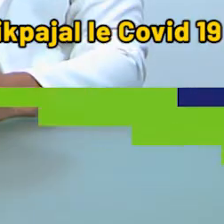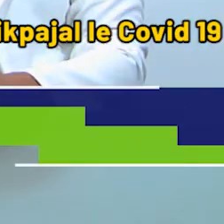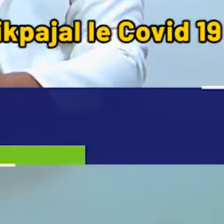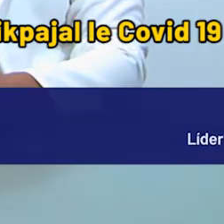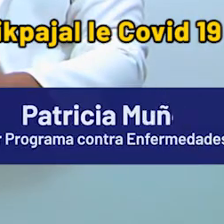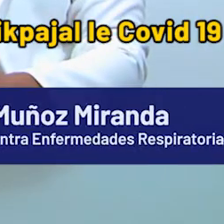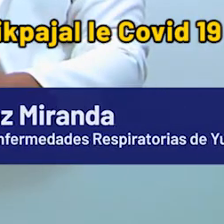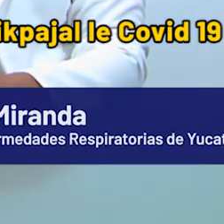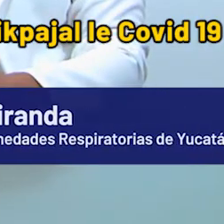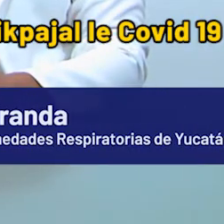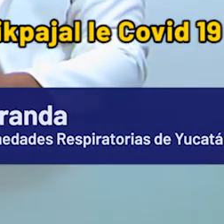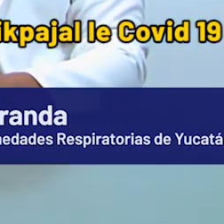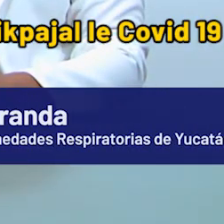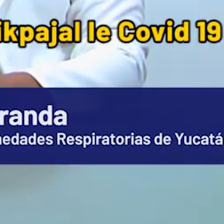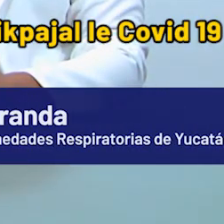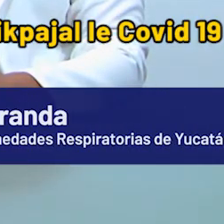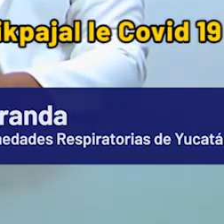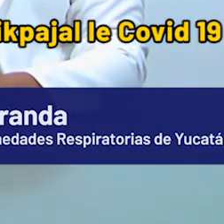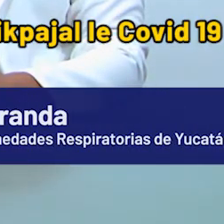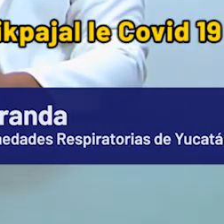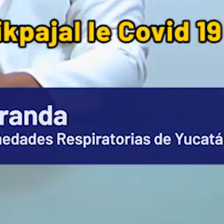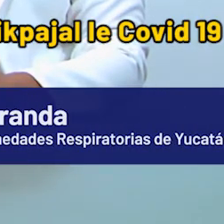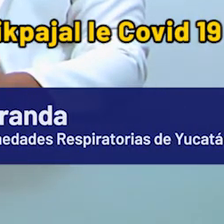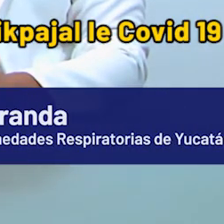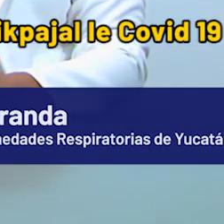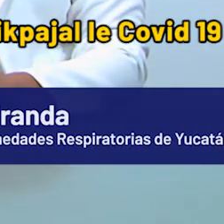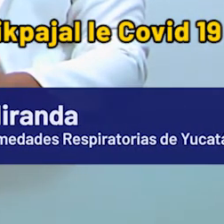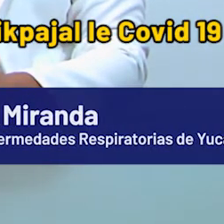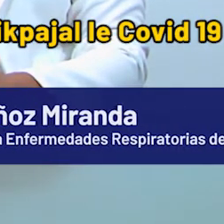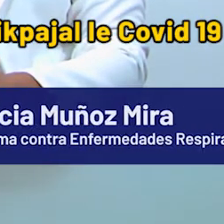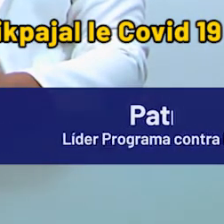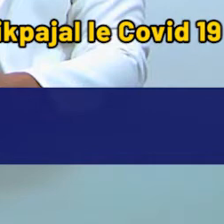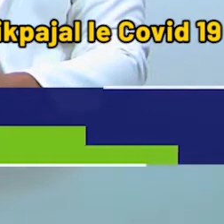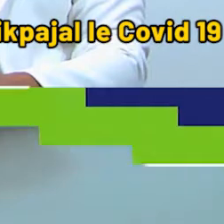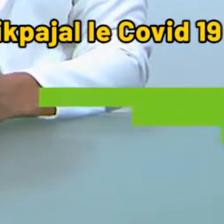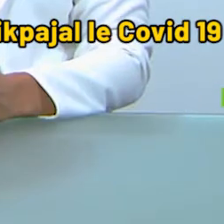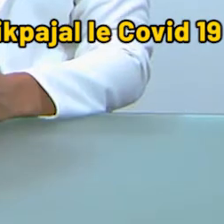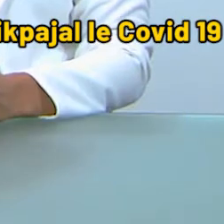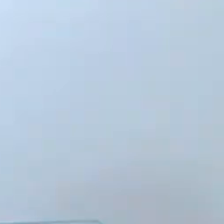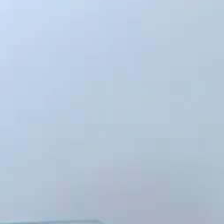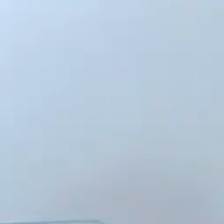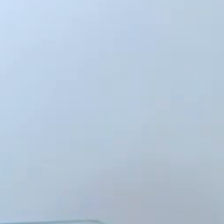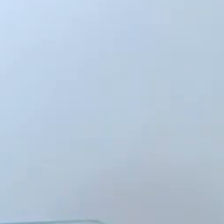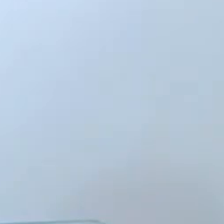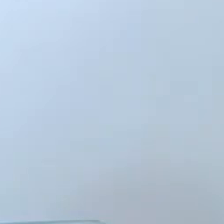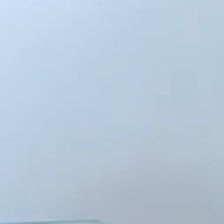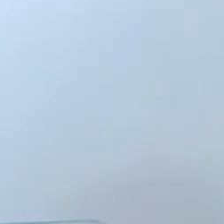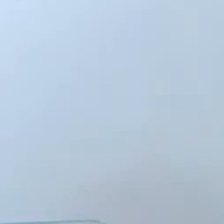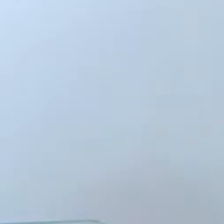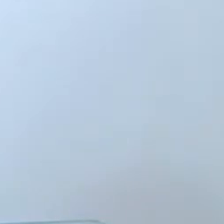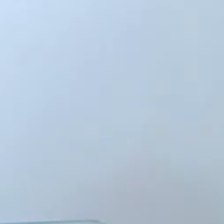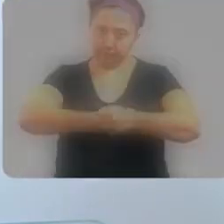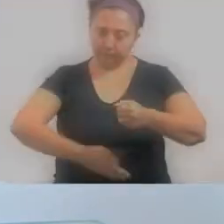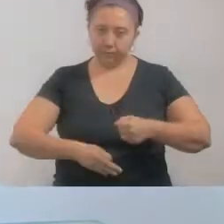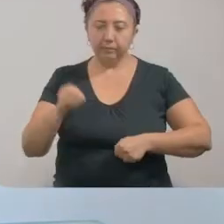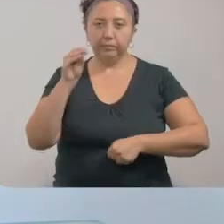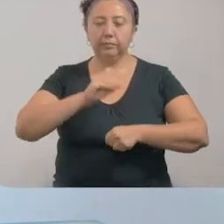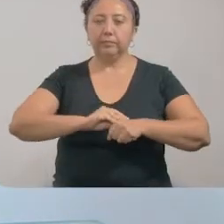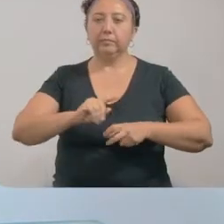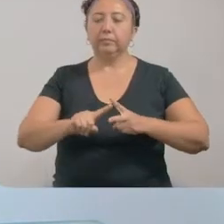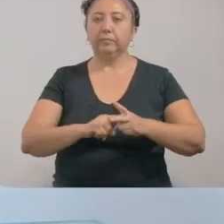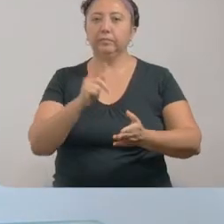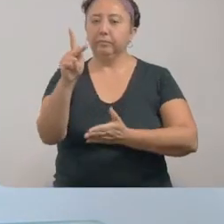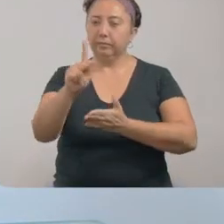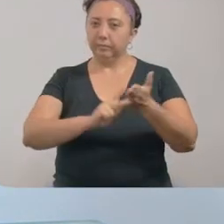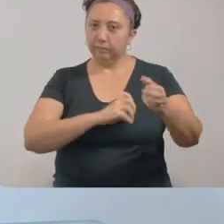buenas tardes nos disponemos a dar el parte médico relacionado con el cob y 19 en yucatán adelante gracias doctora buenas tardes se puso en marcha